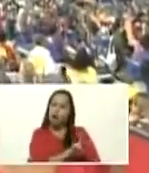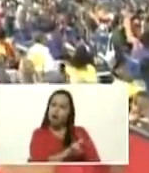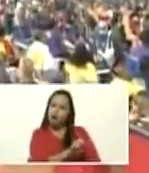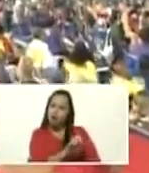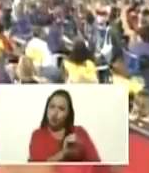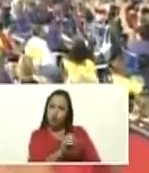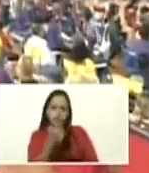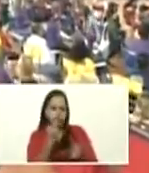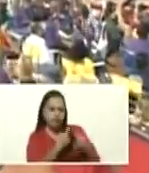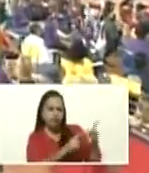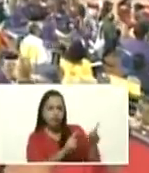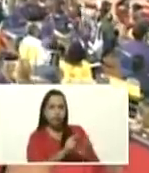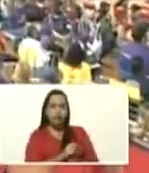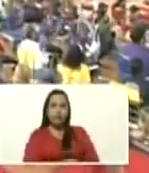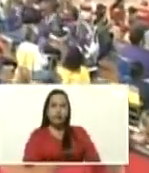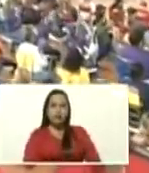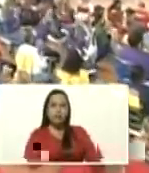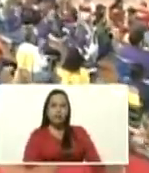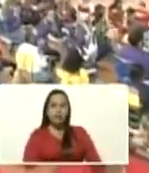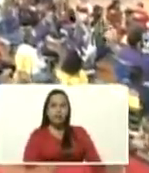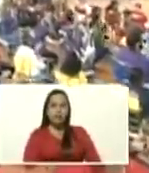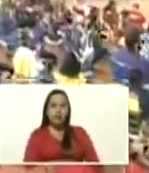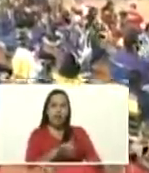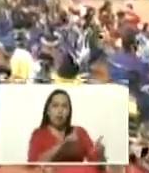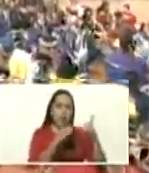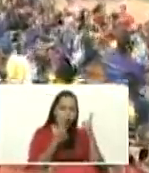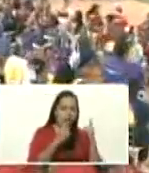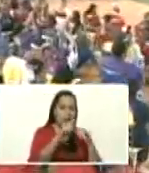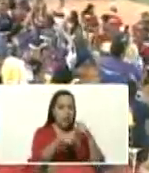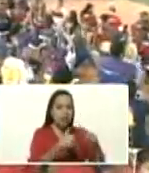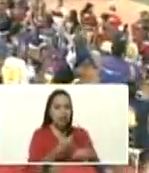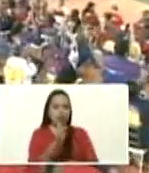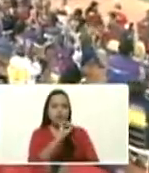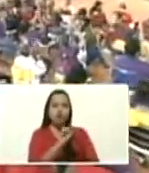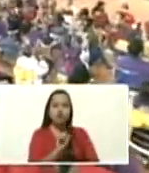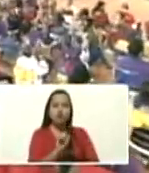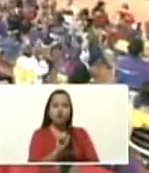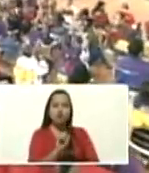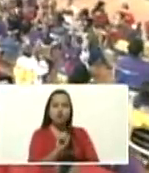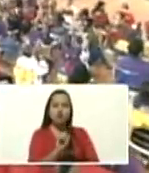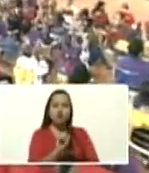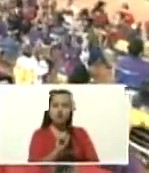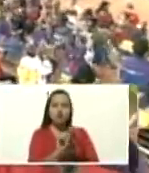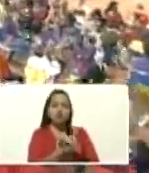Caraballeda, Maiquetía, La Guaira, después Carlos Sublet,